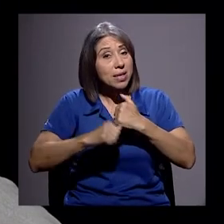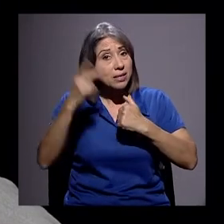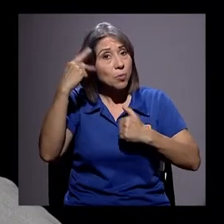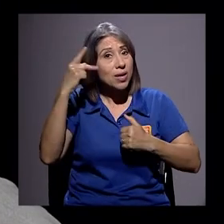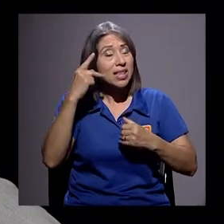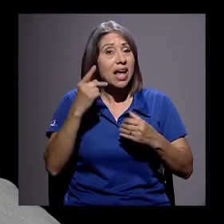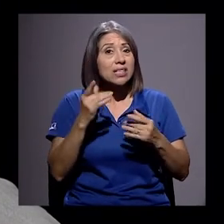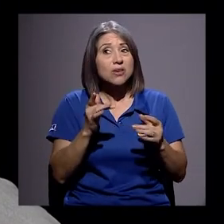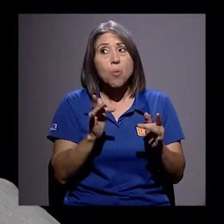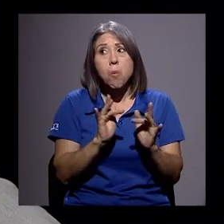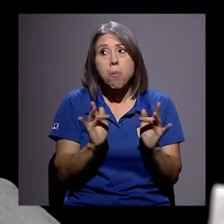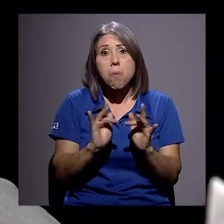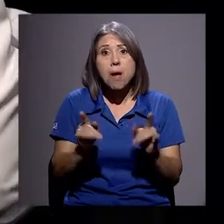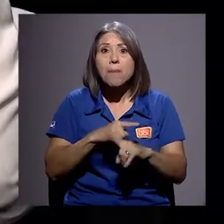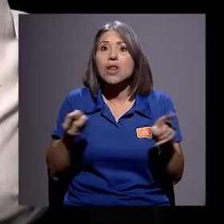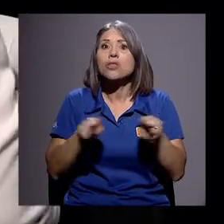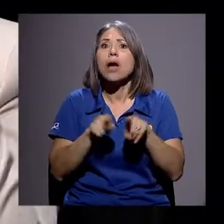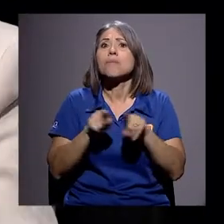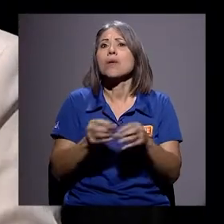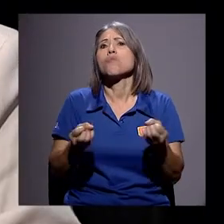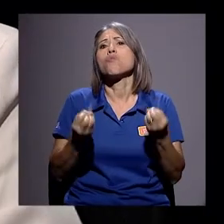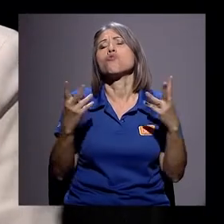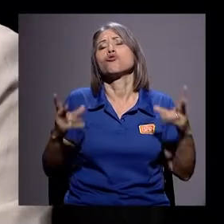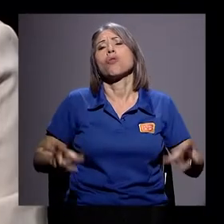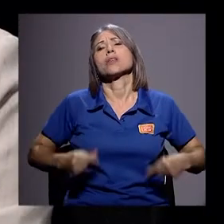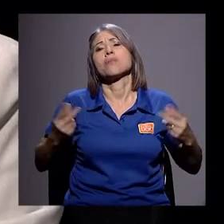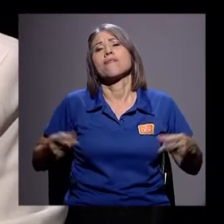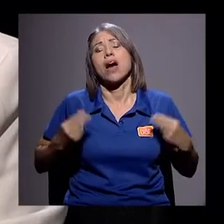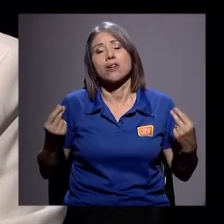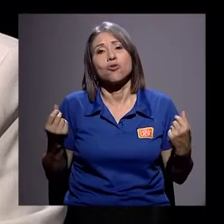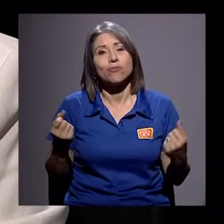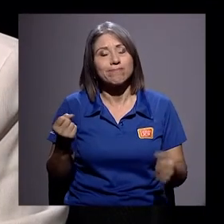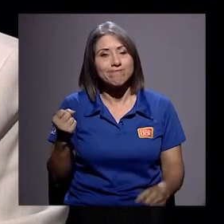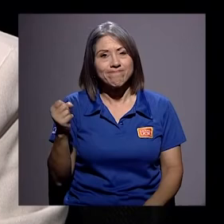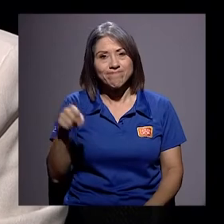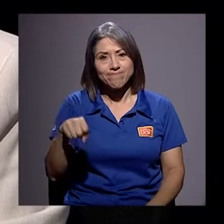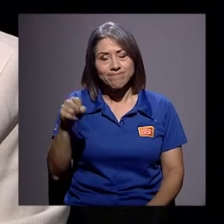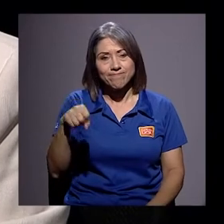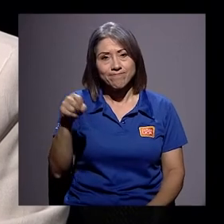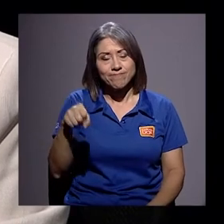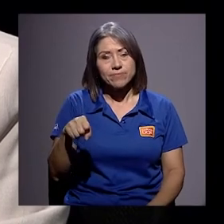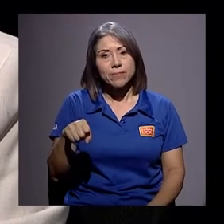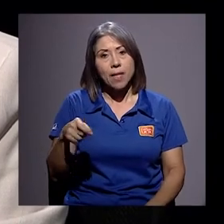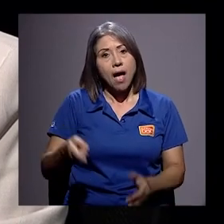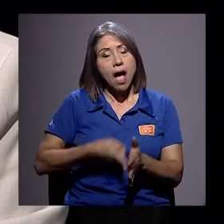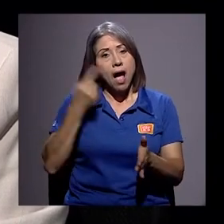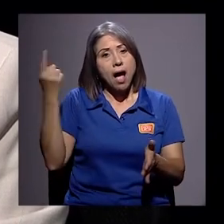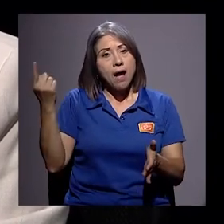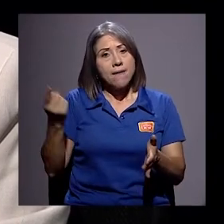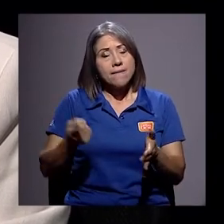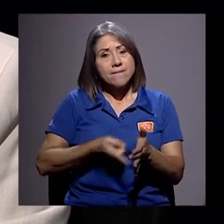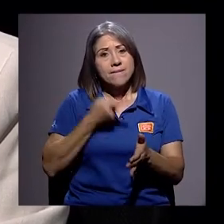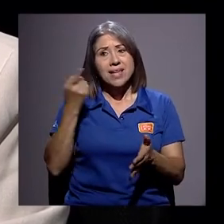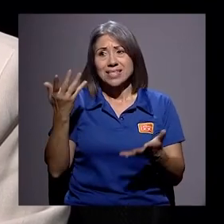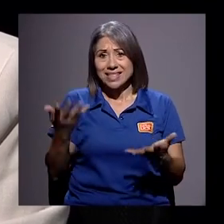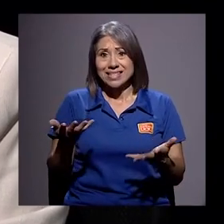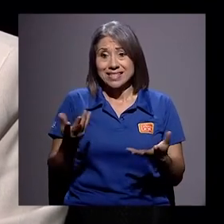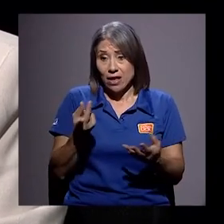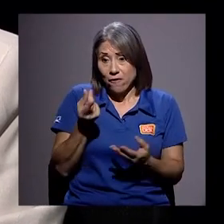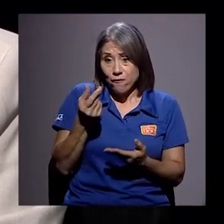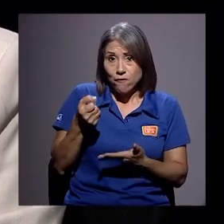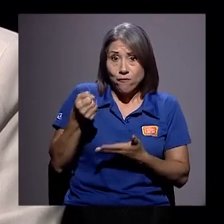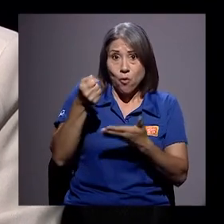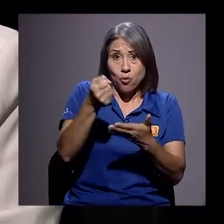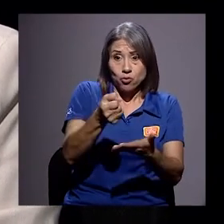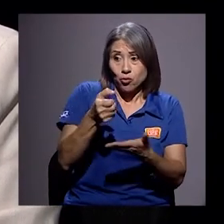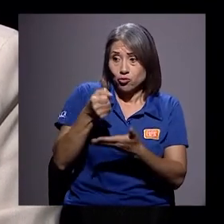mucho despilfarro sí sí de hecho a veces hasta hasta sobras de los fondos que se